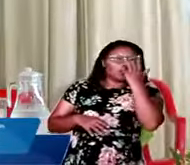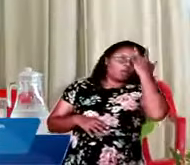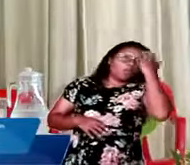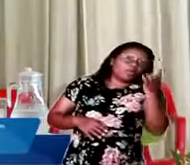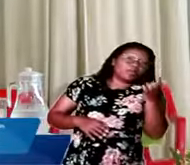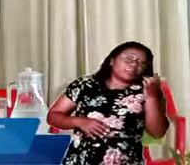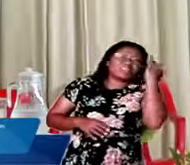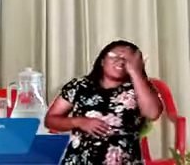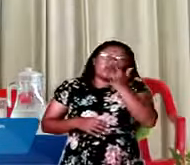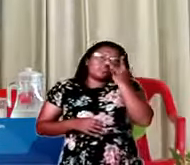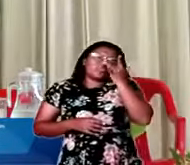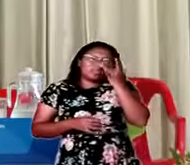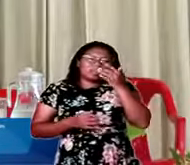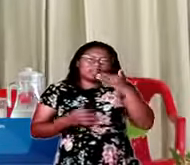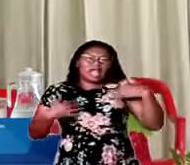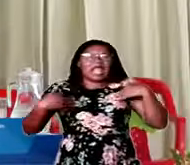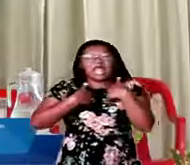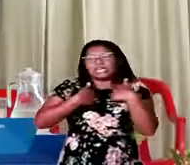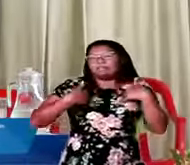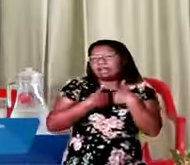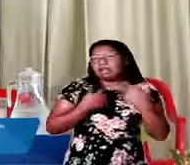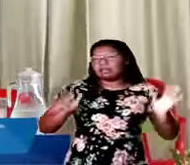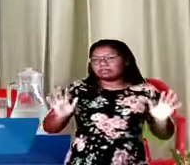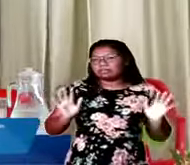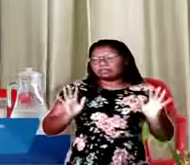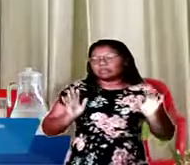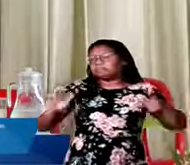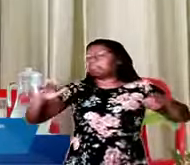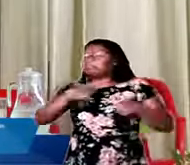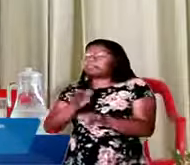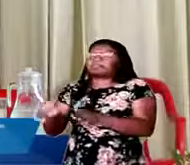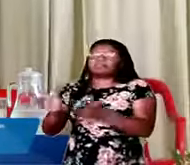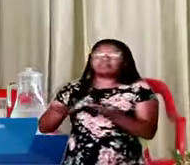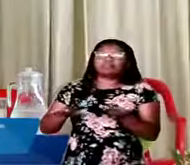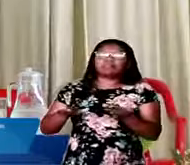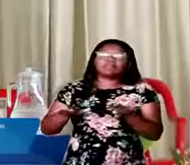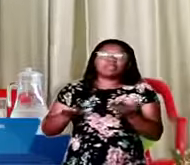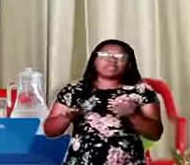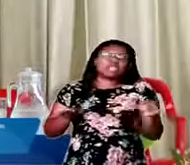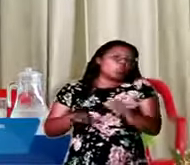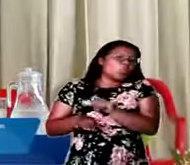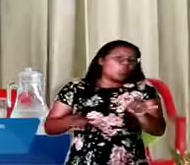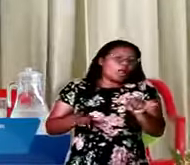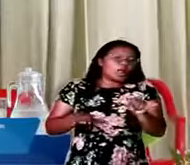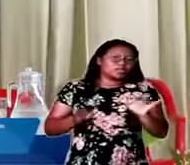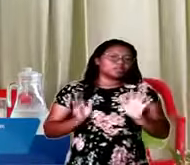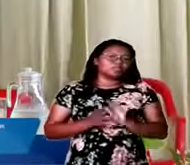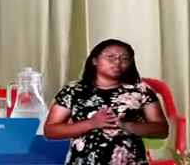animales. Matar un negro era igual que matar cualquier animal, pero los blancos no.